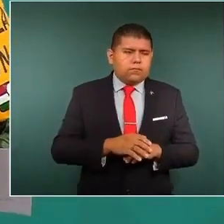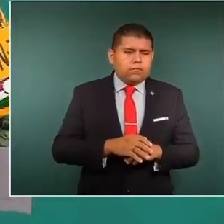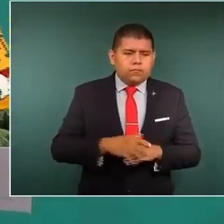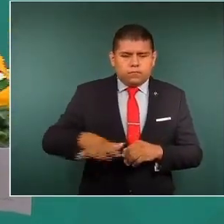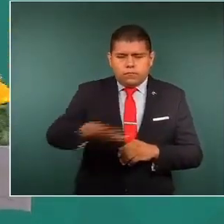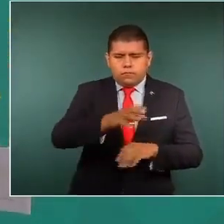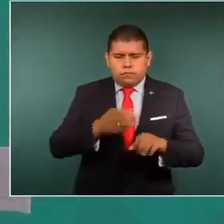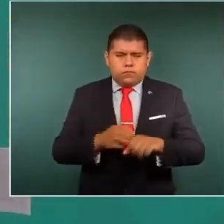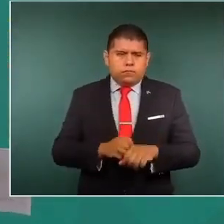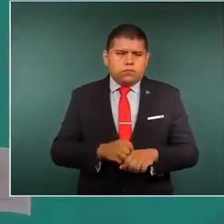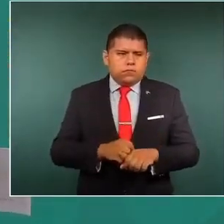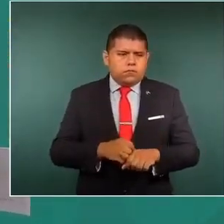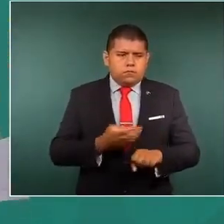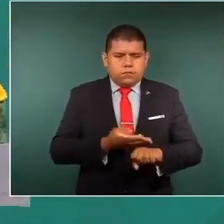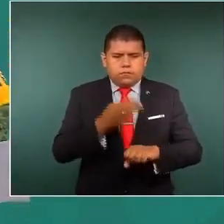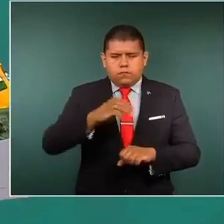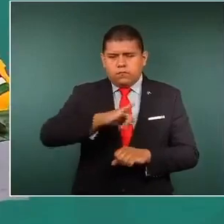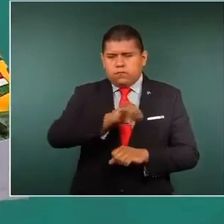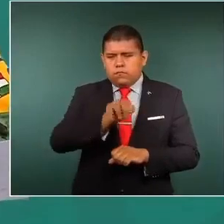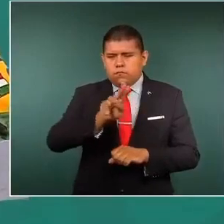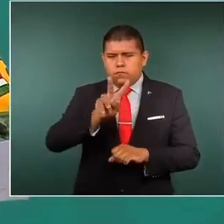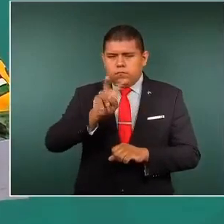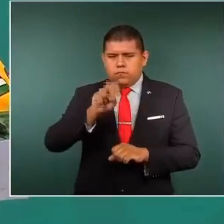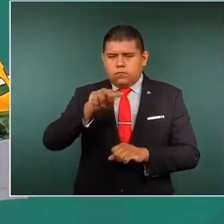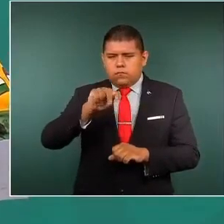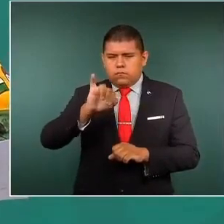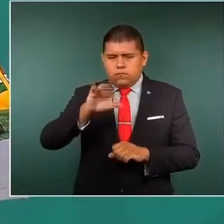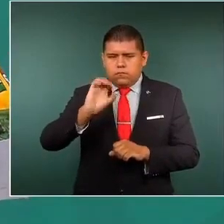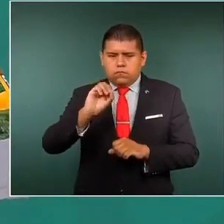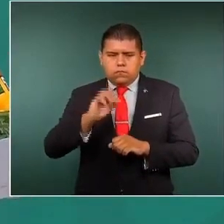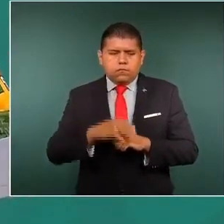Rosas. A las 3:25 se arriba al área